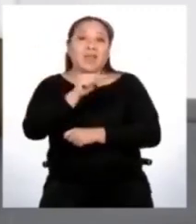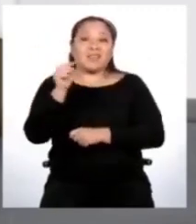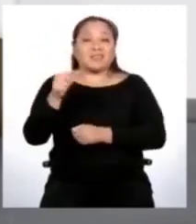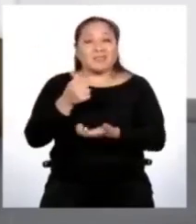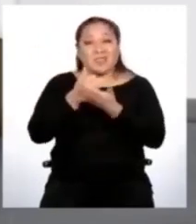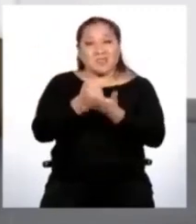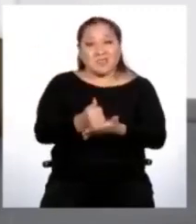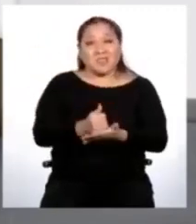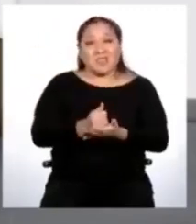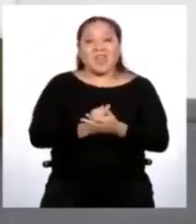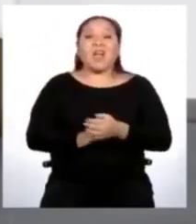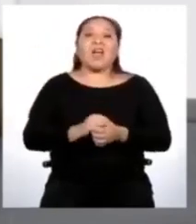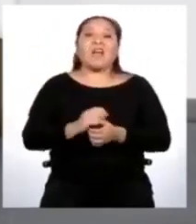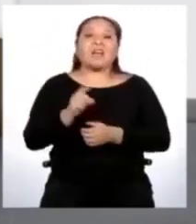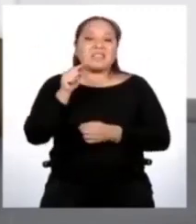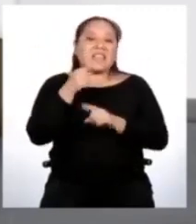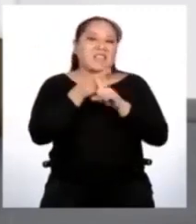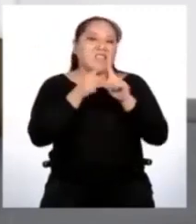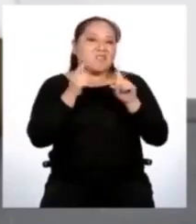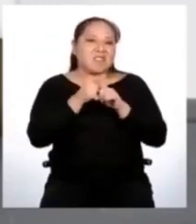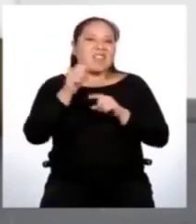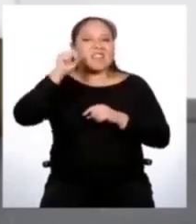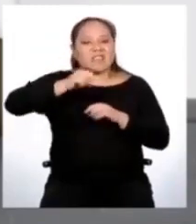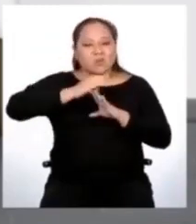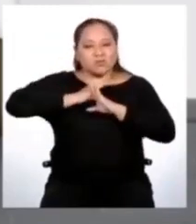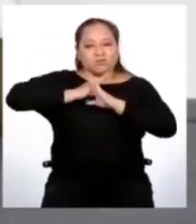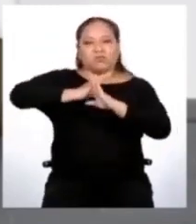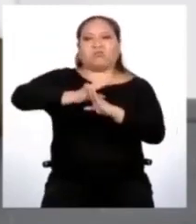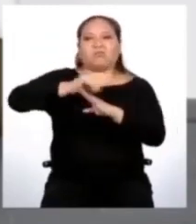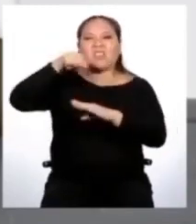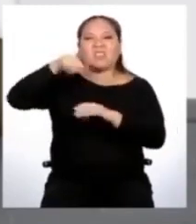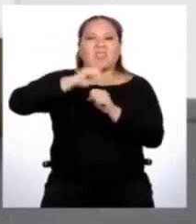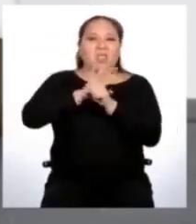gestos pueden hacer la diferencia y así combatiremos la pandemia.